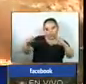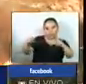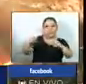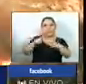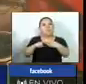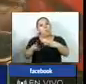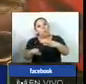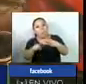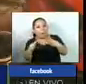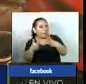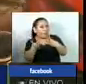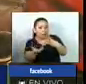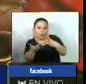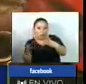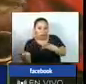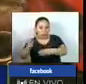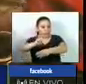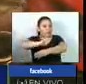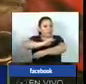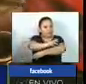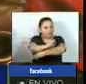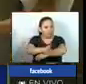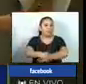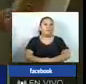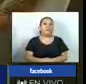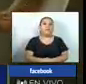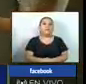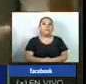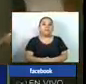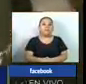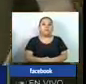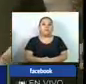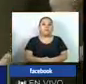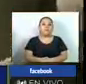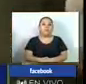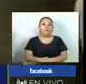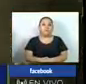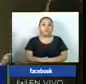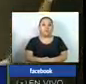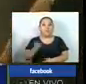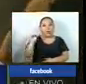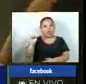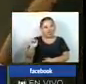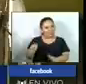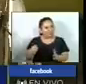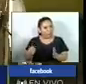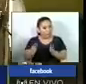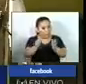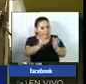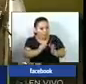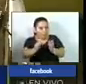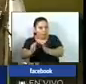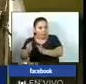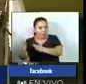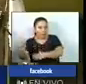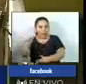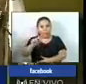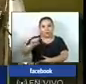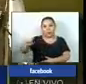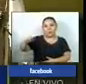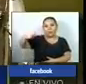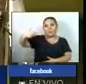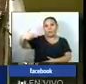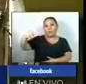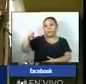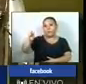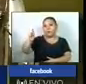y varios vegetales son los primeros pasos para elaborar los chorizos de la 25